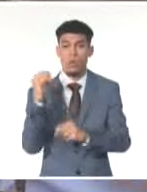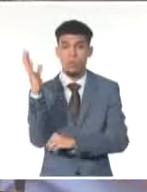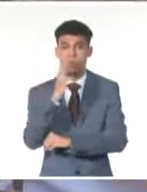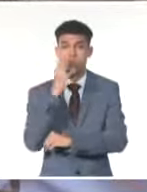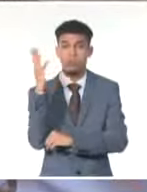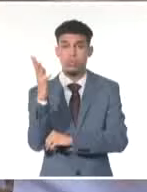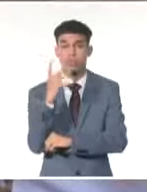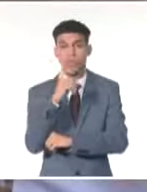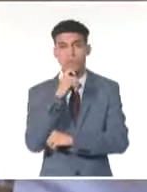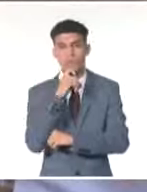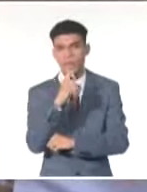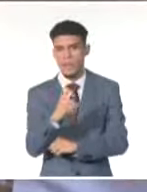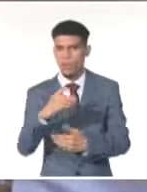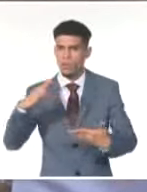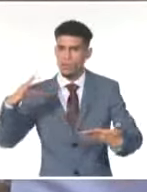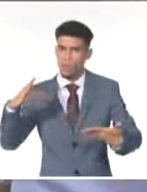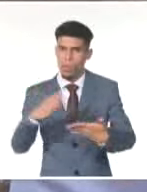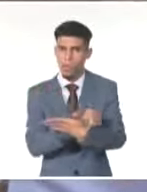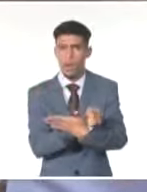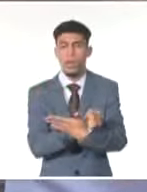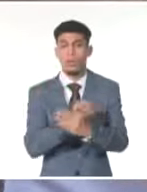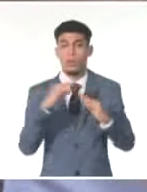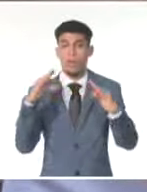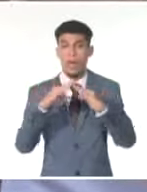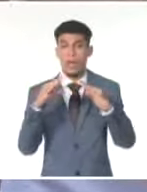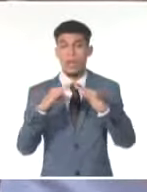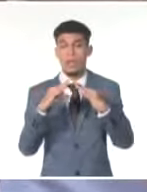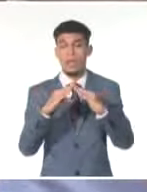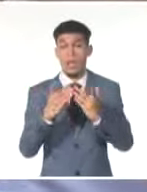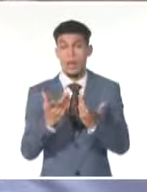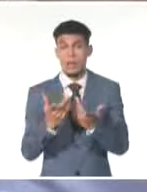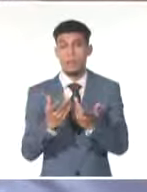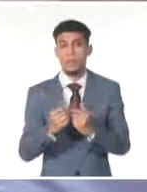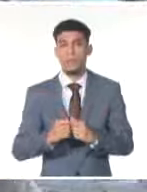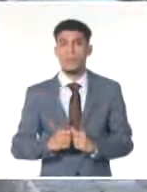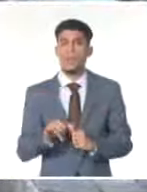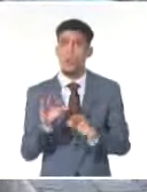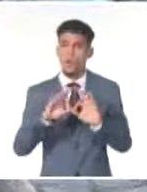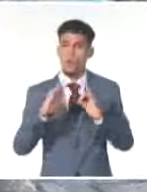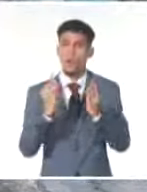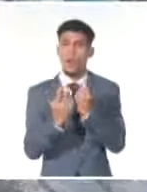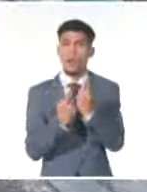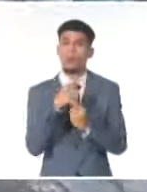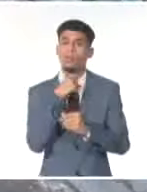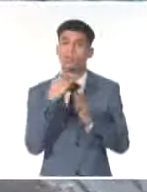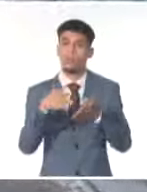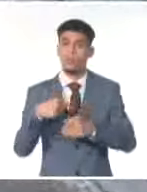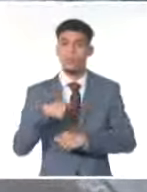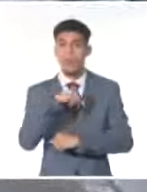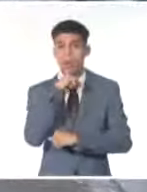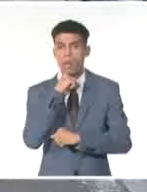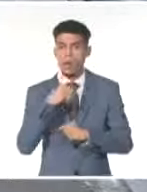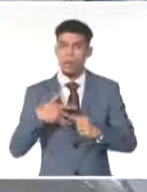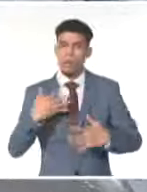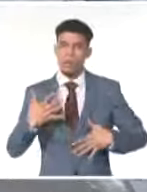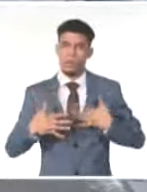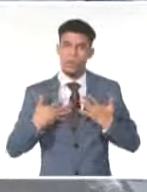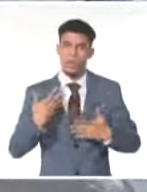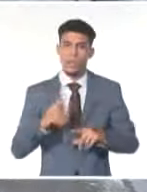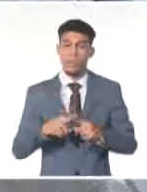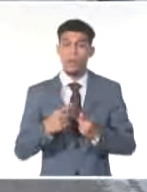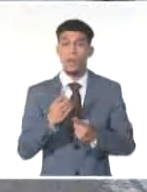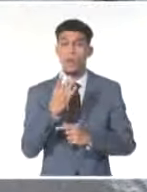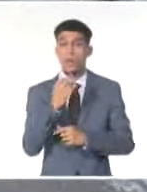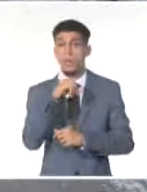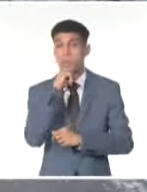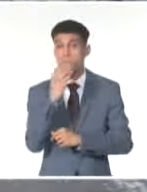Oscar les quitó sus hogares, cosas materiales, incluso familiares. Mi mamá estaba muy contenta porque dice que es un